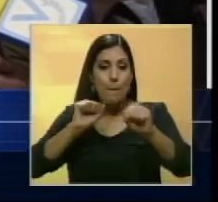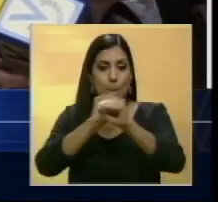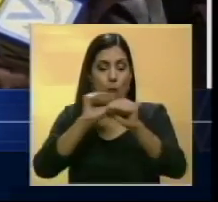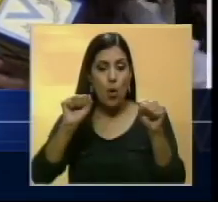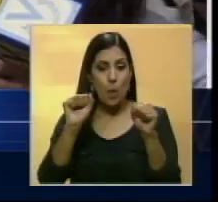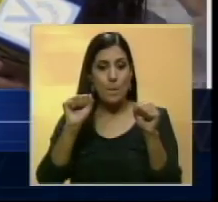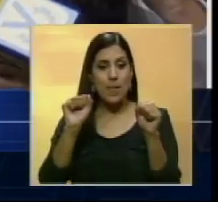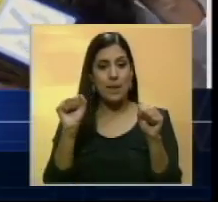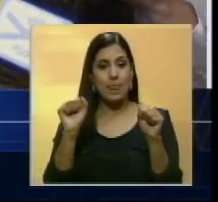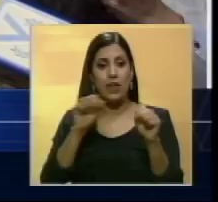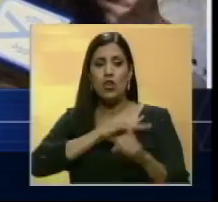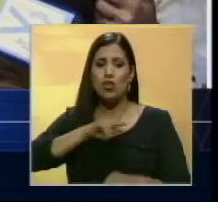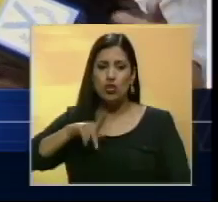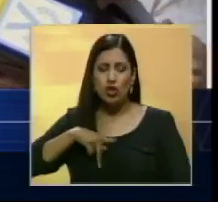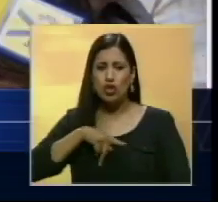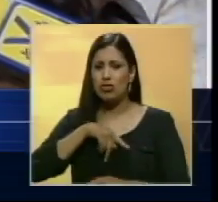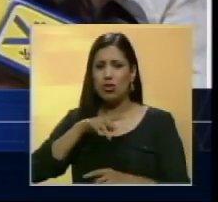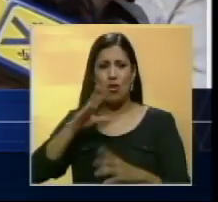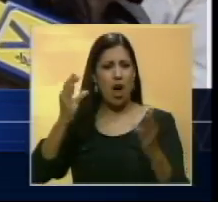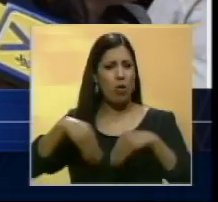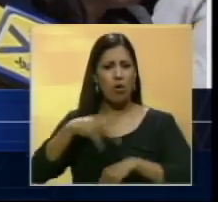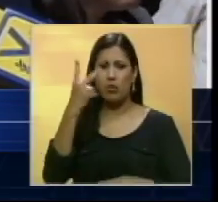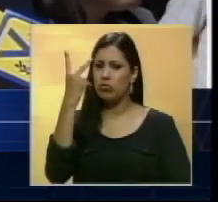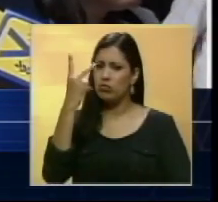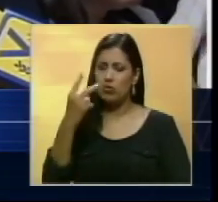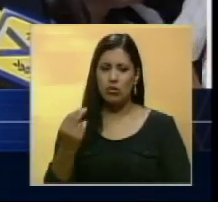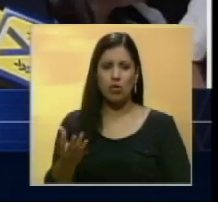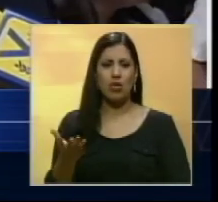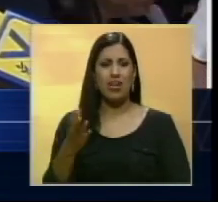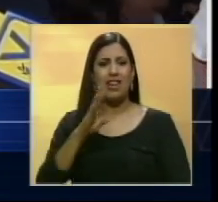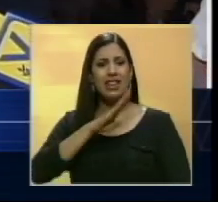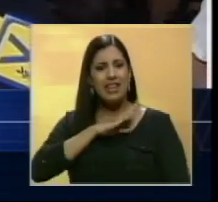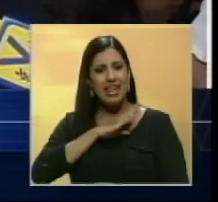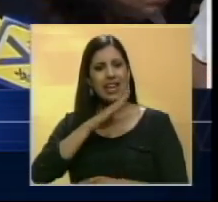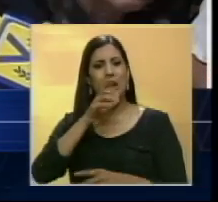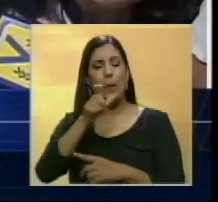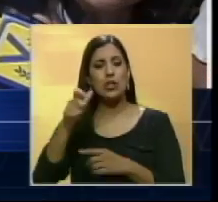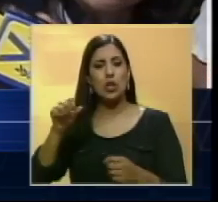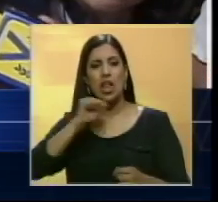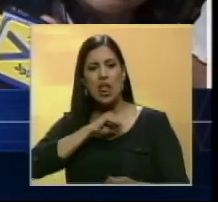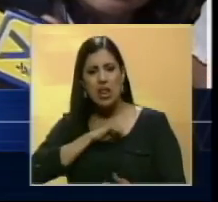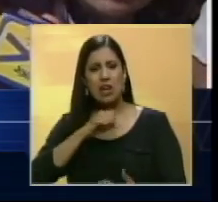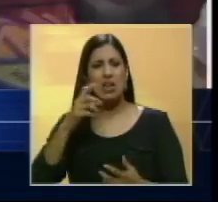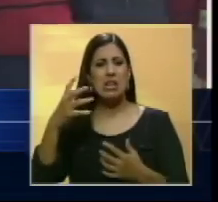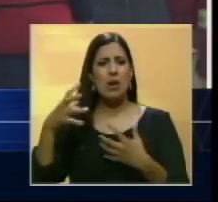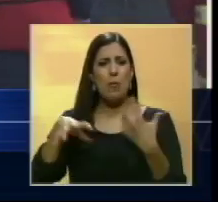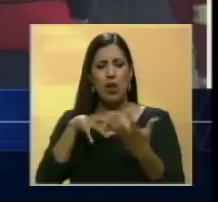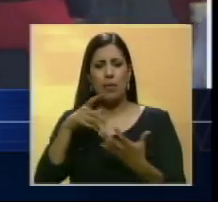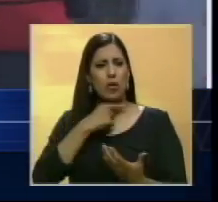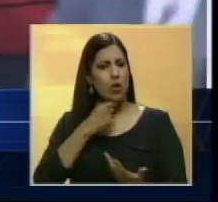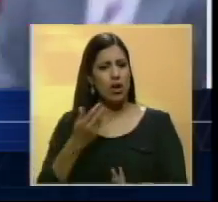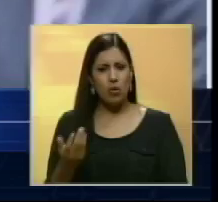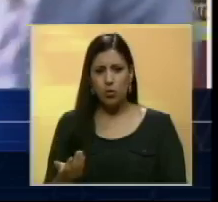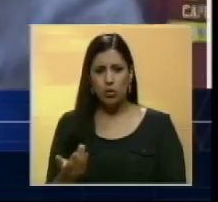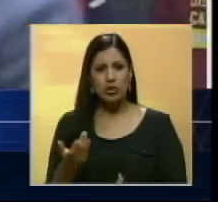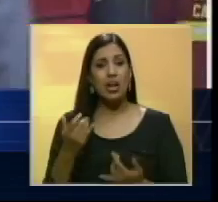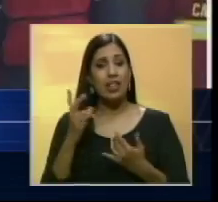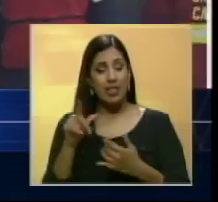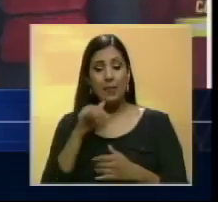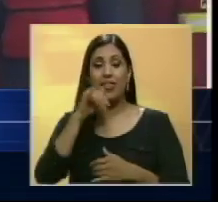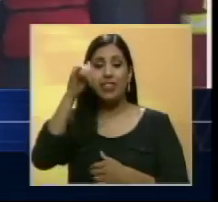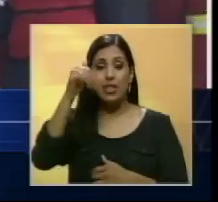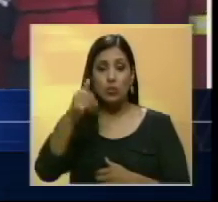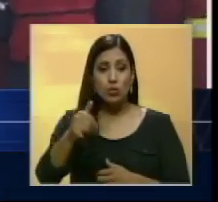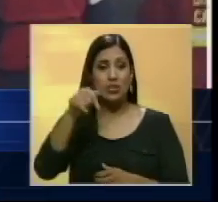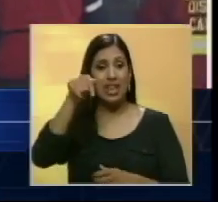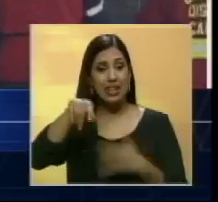bomba. Nosotros condenar los hechos que lleven a la zozobra, que lleven al terrorismo y a su vez denunciar